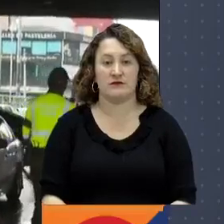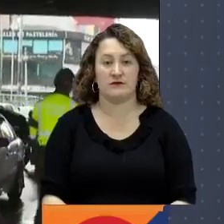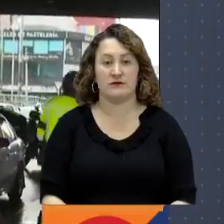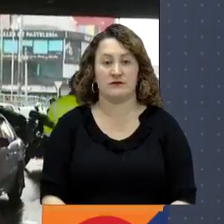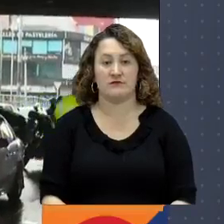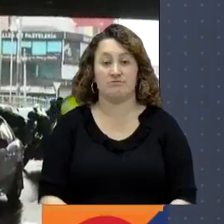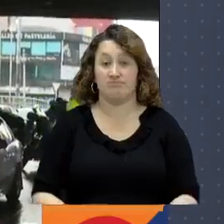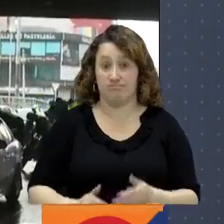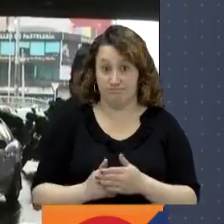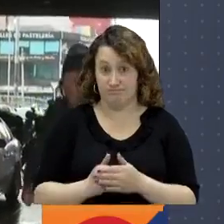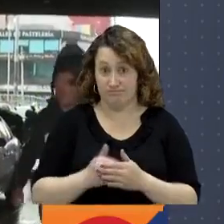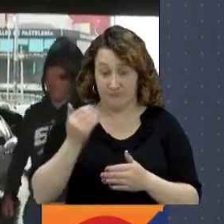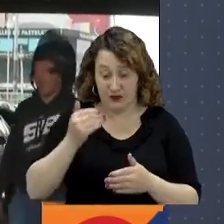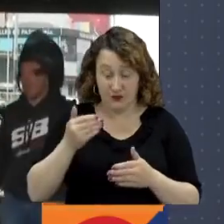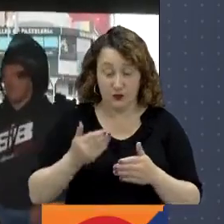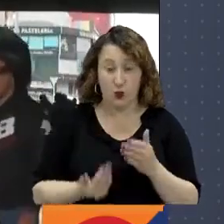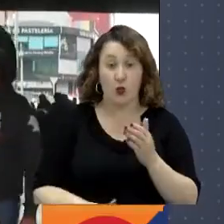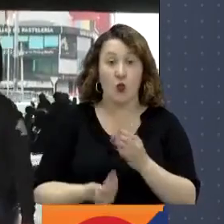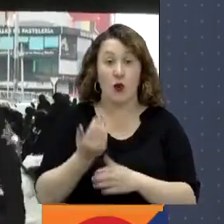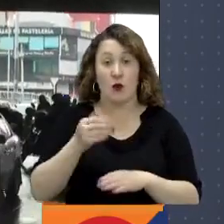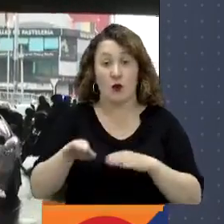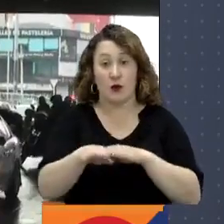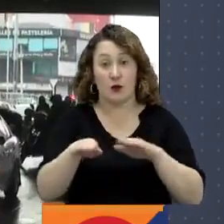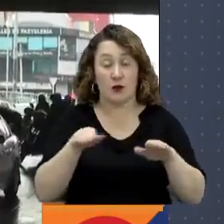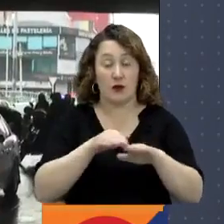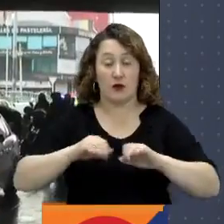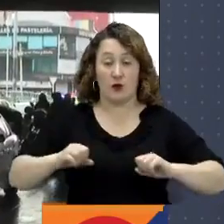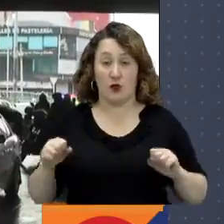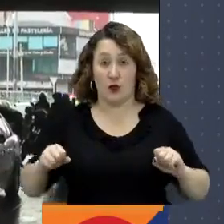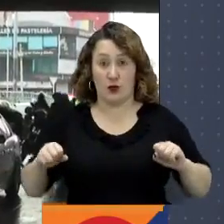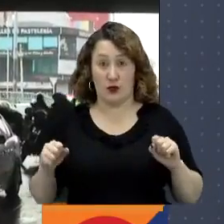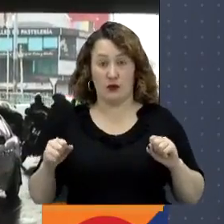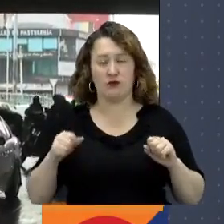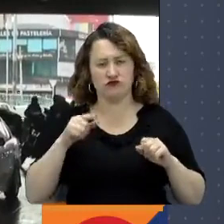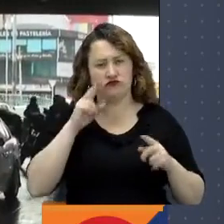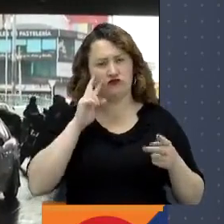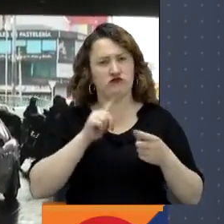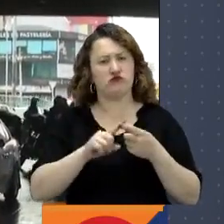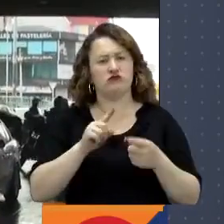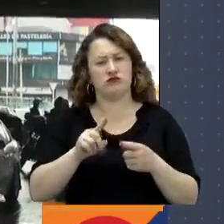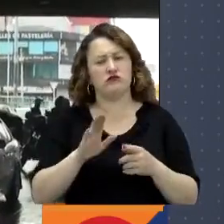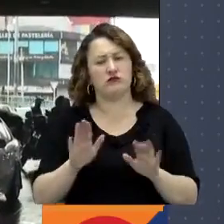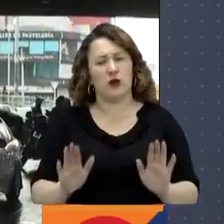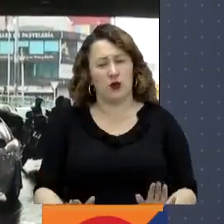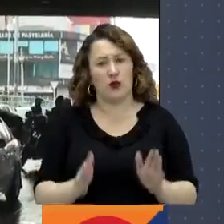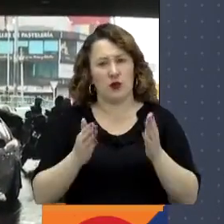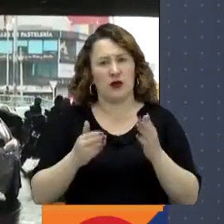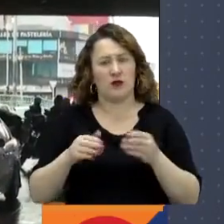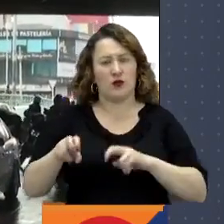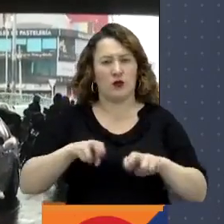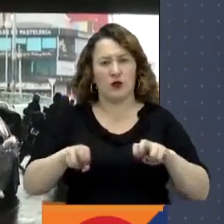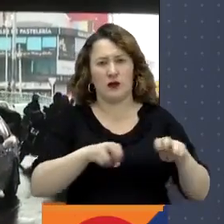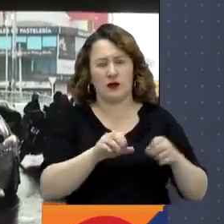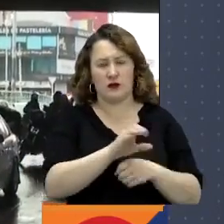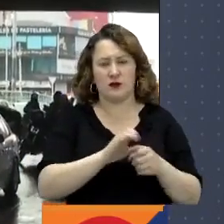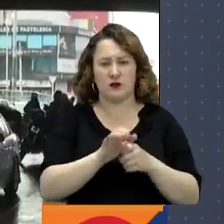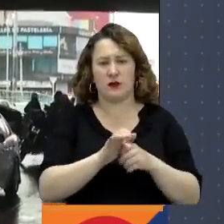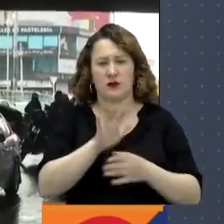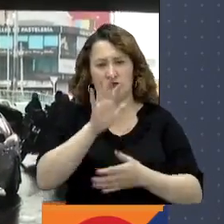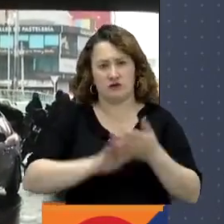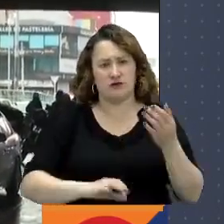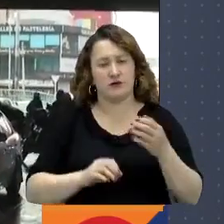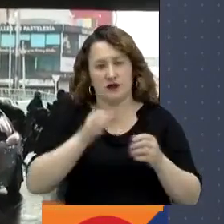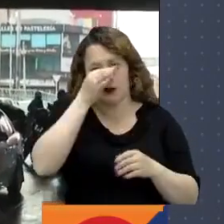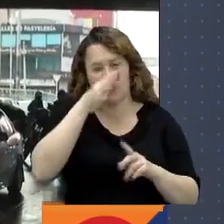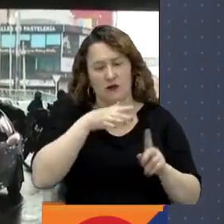Arrancó el nuevo pico y placa en Bogotá, medida que busca mejorar la movilidad de la ciudad y reducir los índices de contaminación.